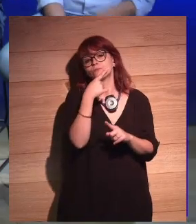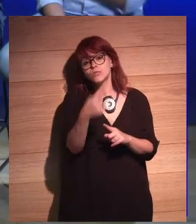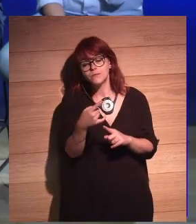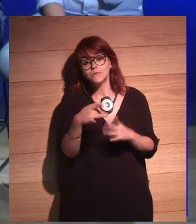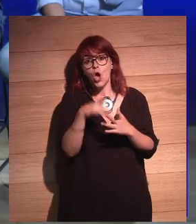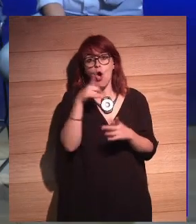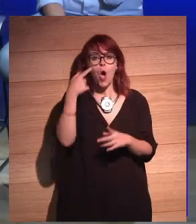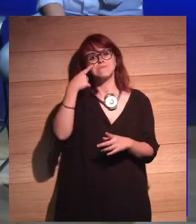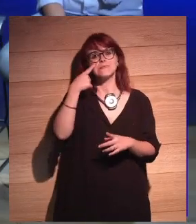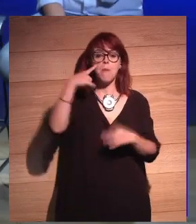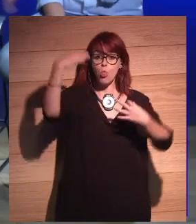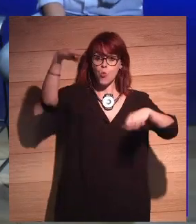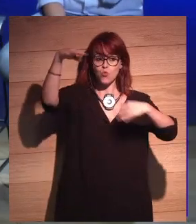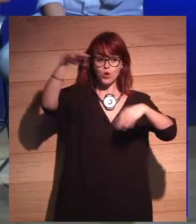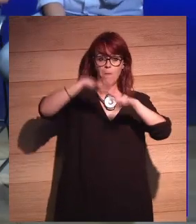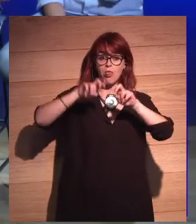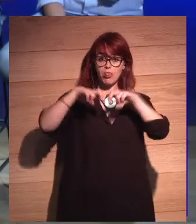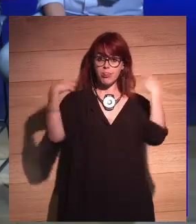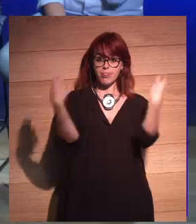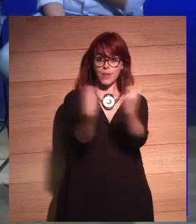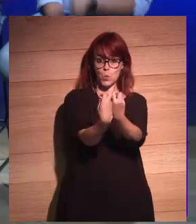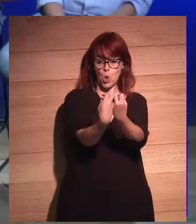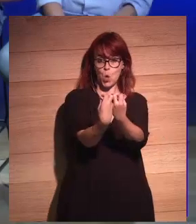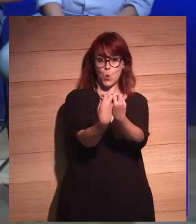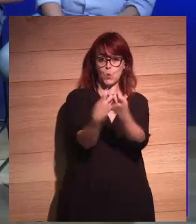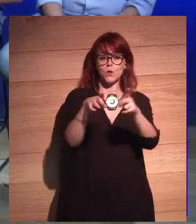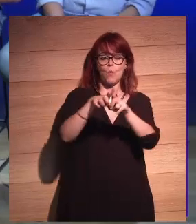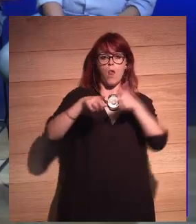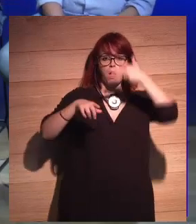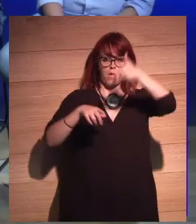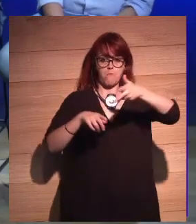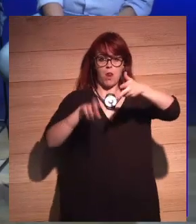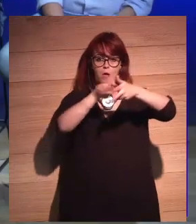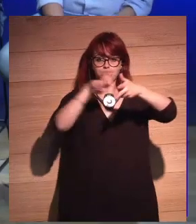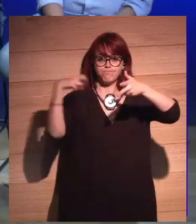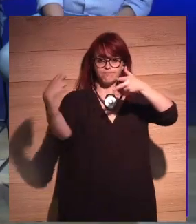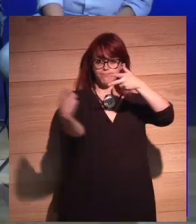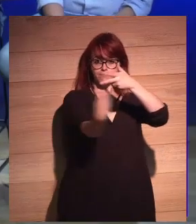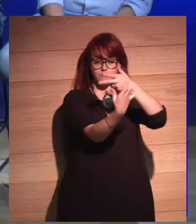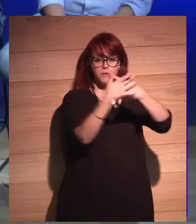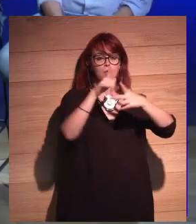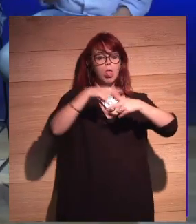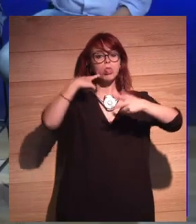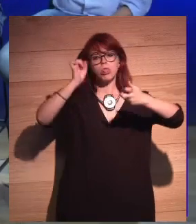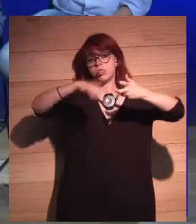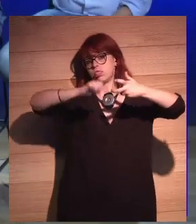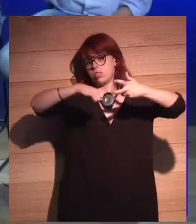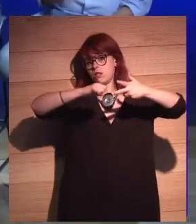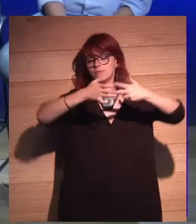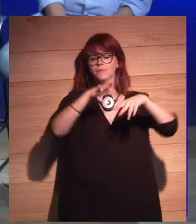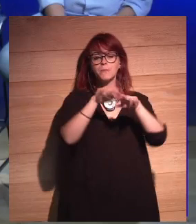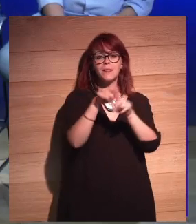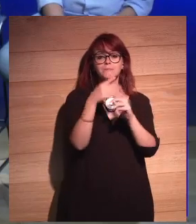un observador único, todos en un círculo, ¿vale? Alrededor de una cámara. Pero la cámara que la obviaran. Bien, cambiamos